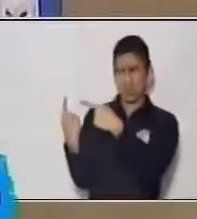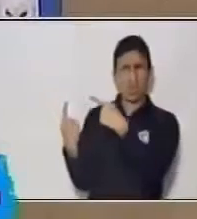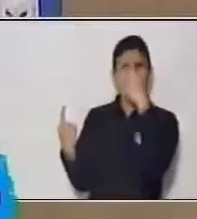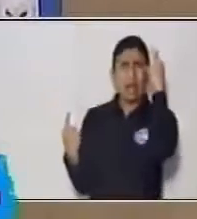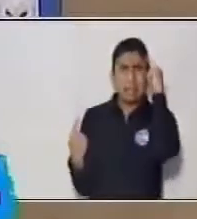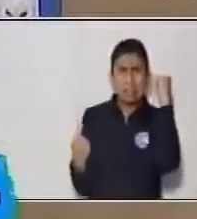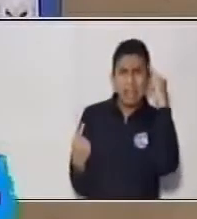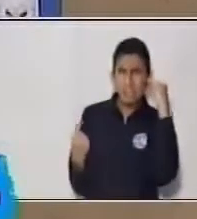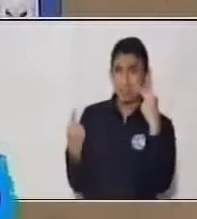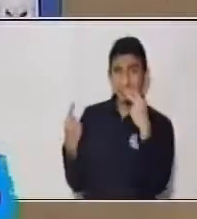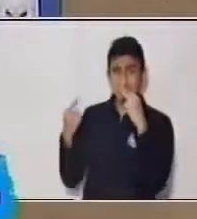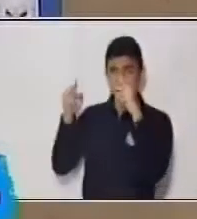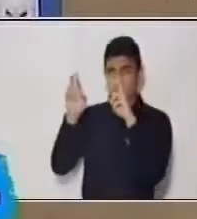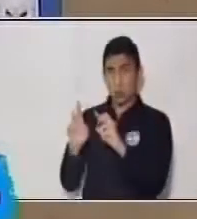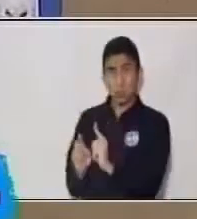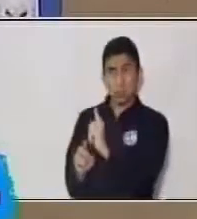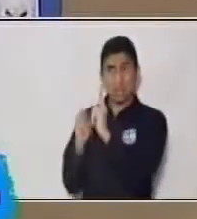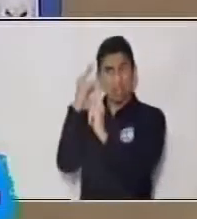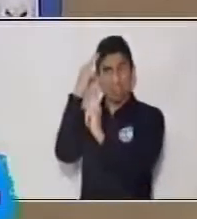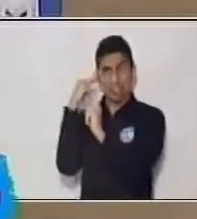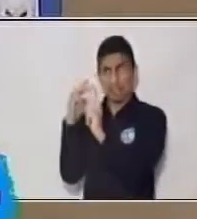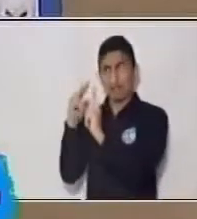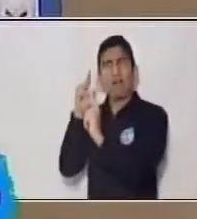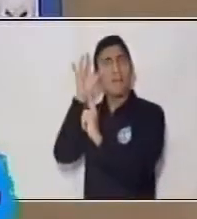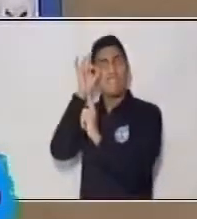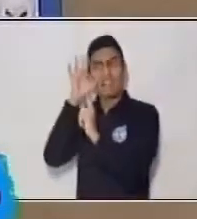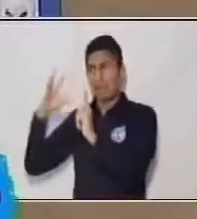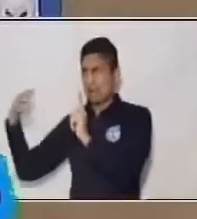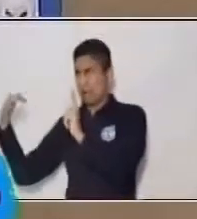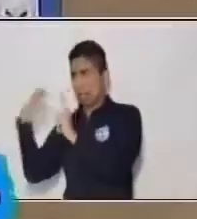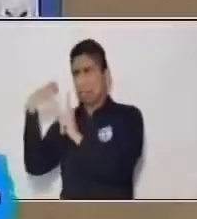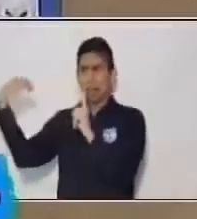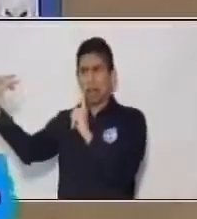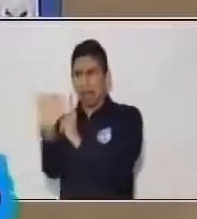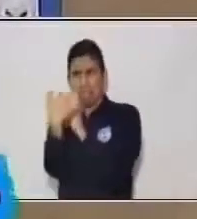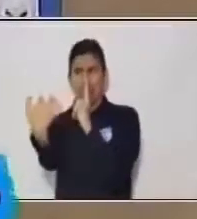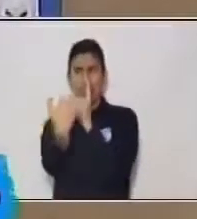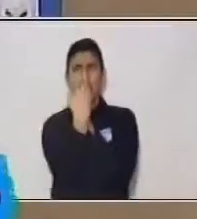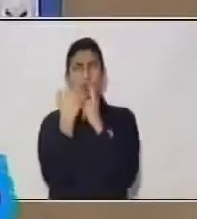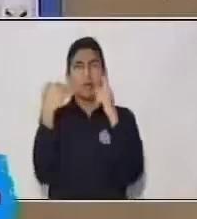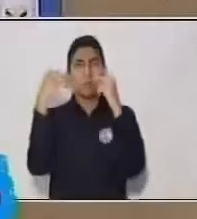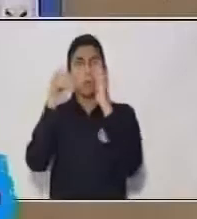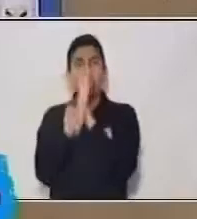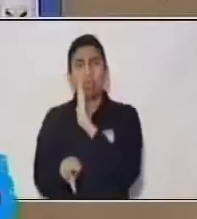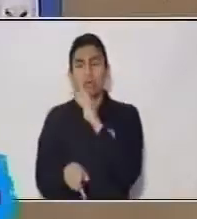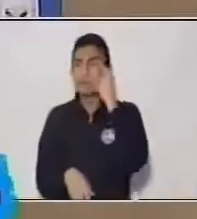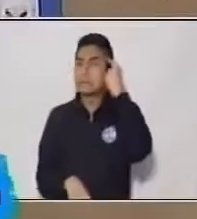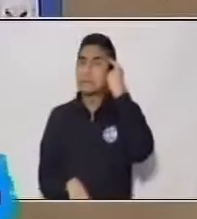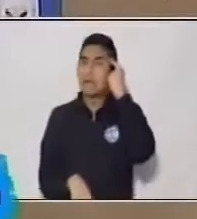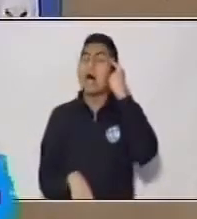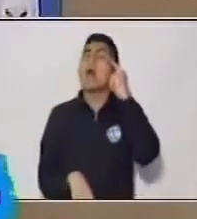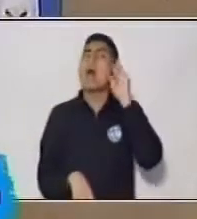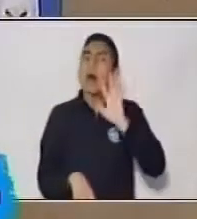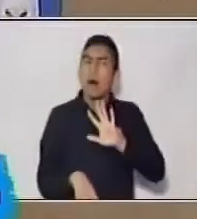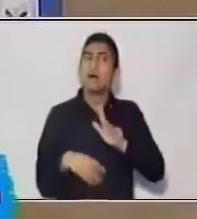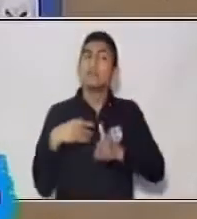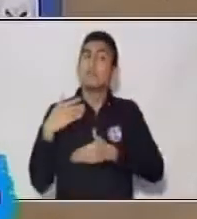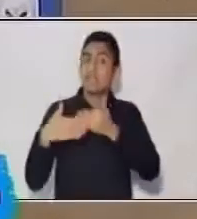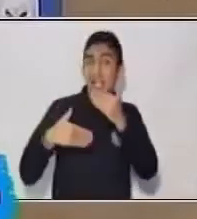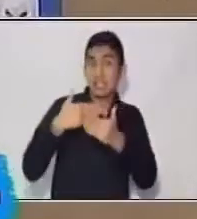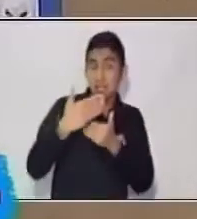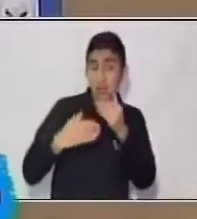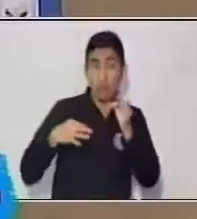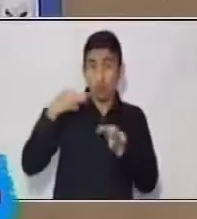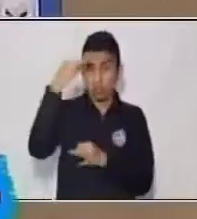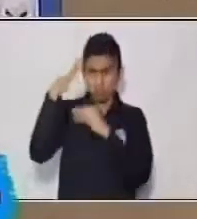mataron. Imagínate, solo por ser diferente la mataron. Entonces dice que las generaciones más